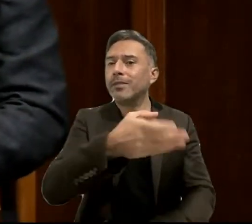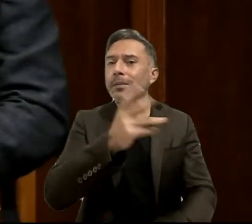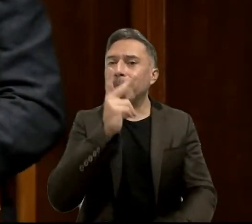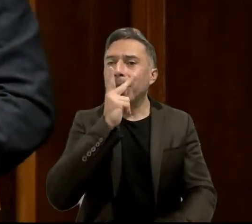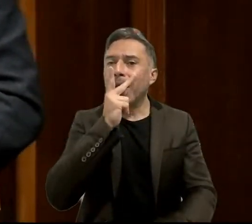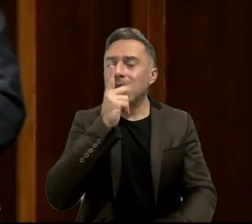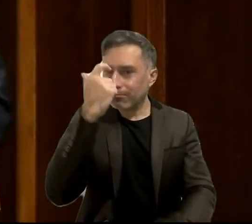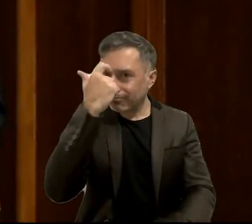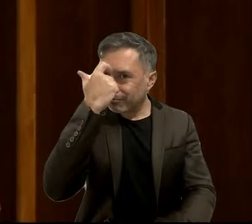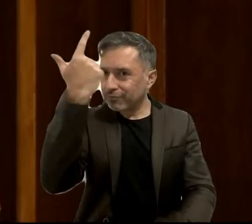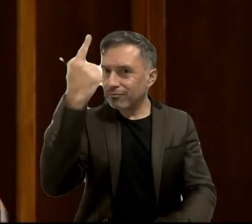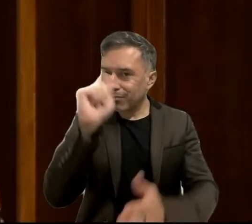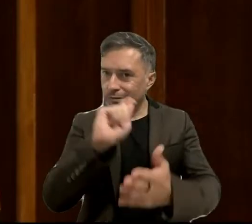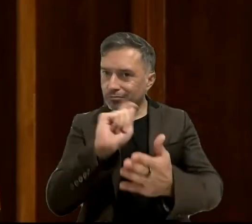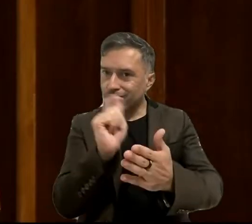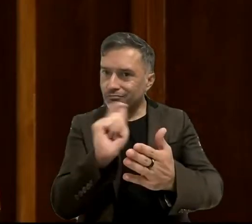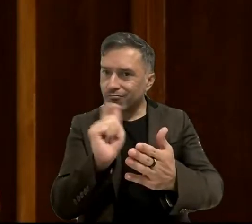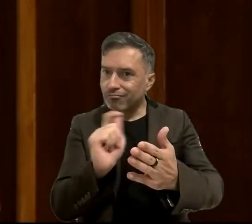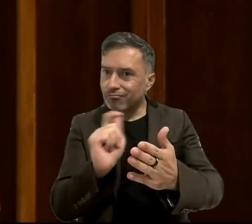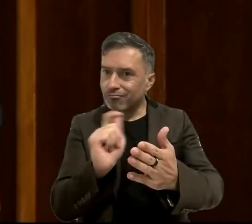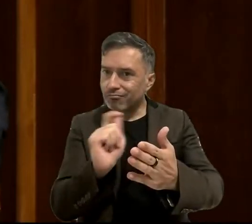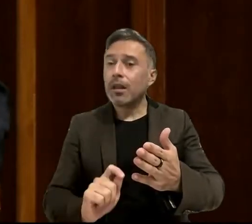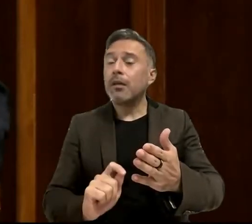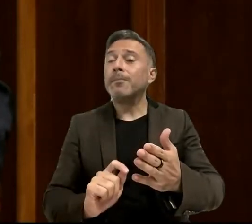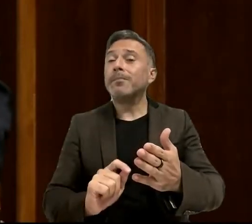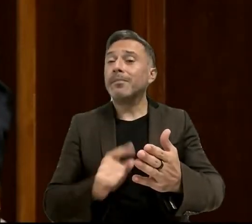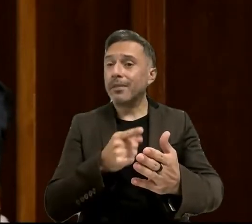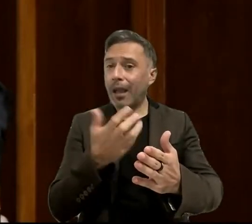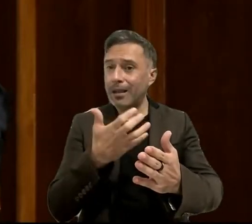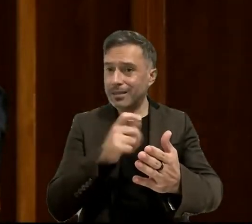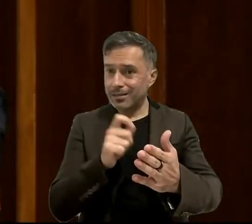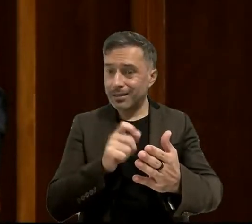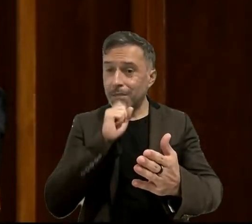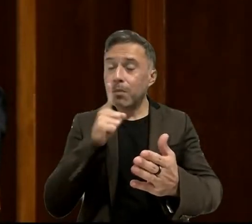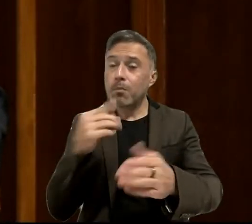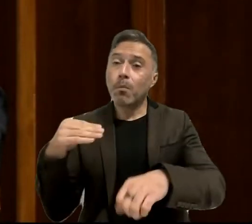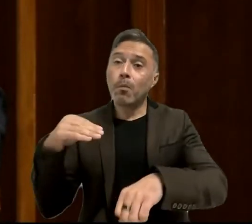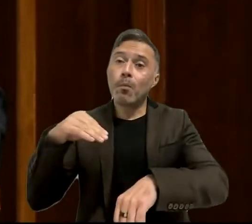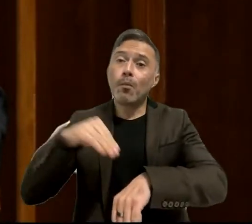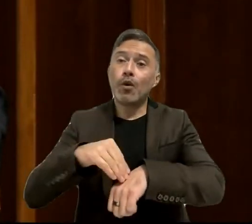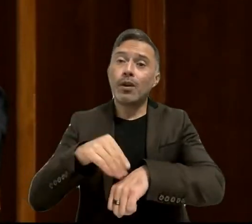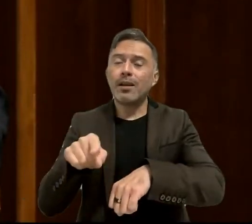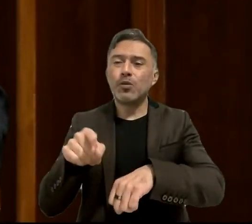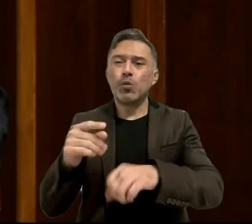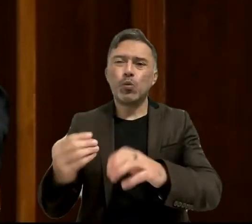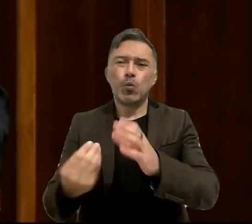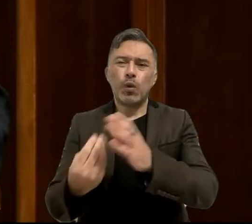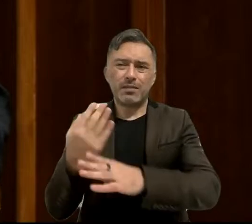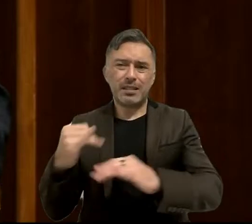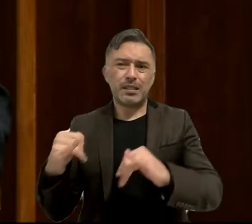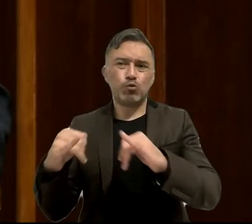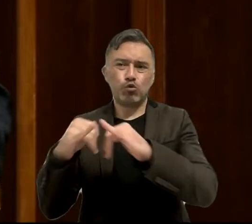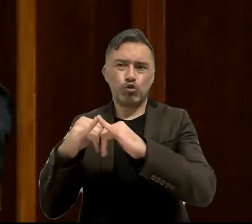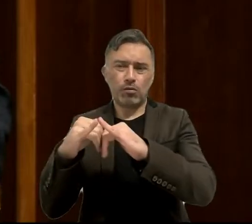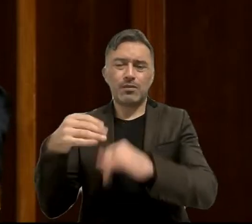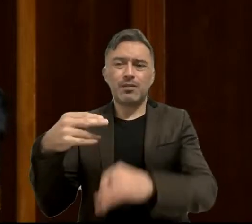gran institución llamada Procurador de los Pobres.